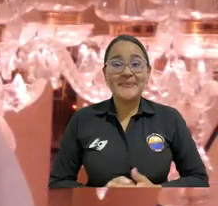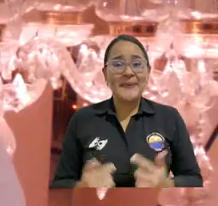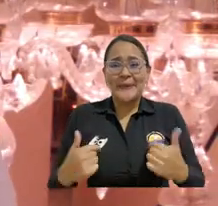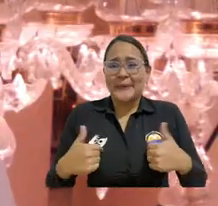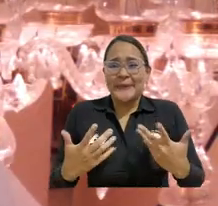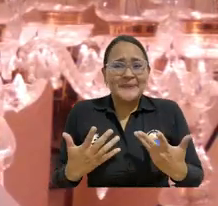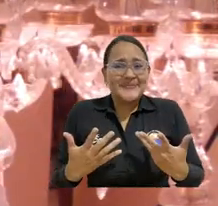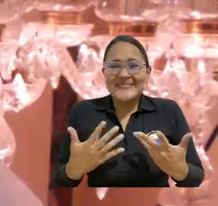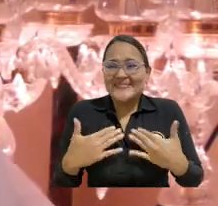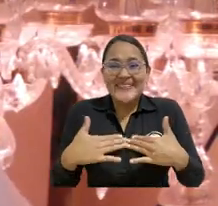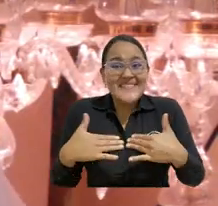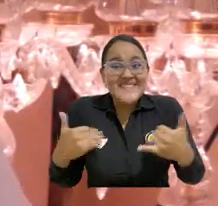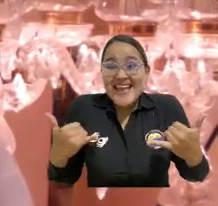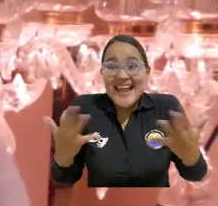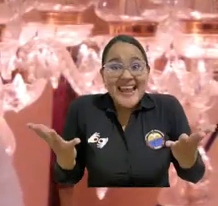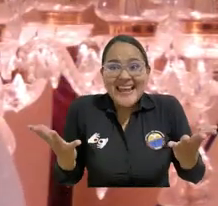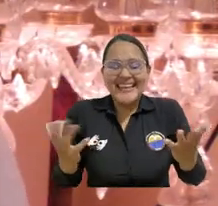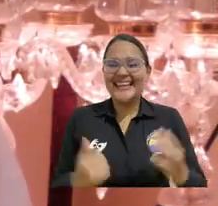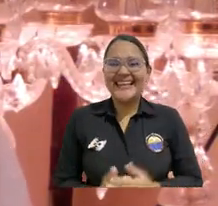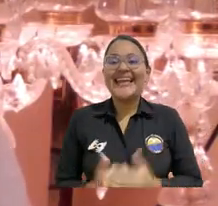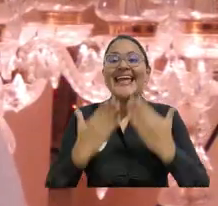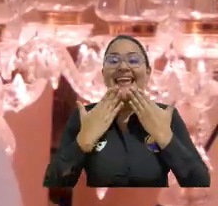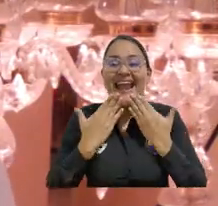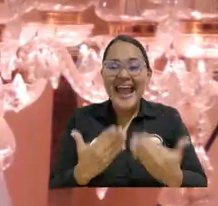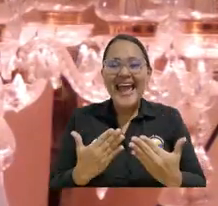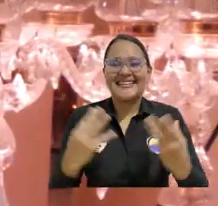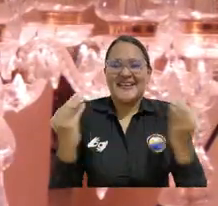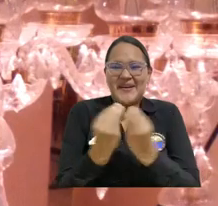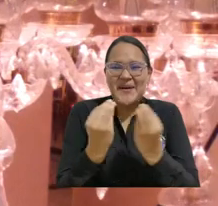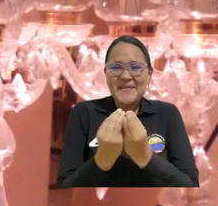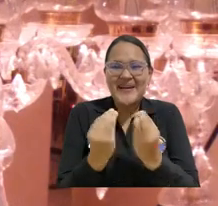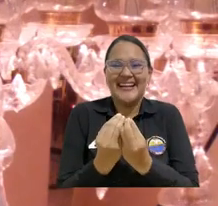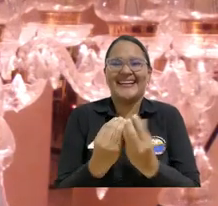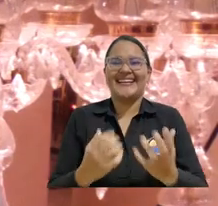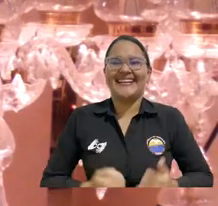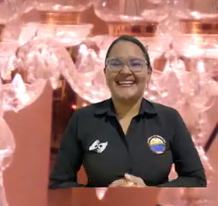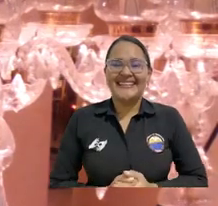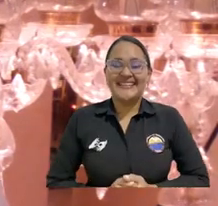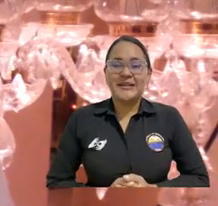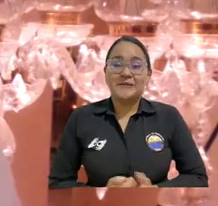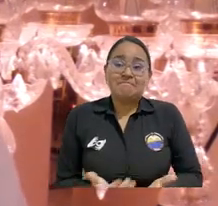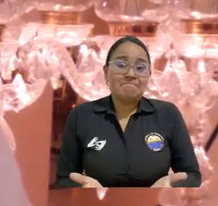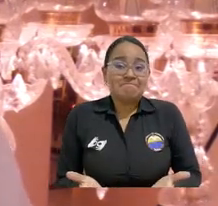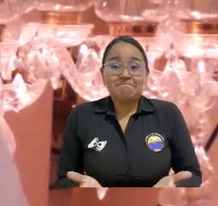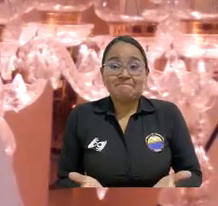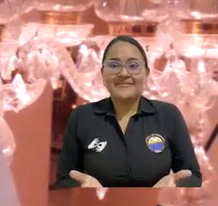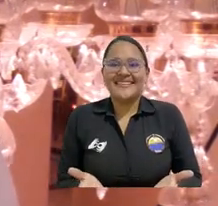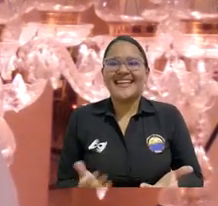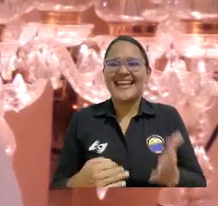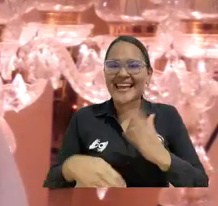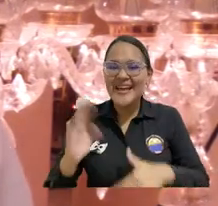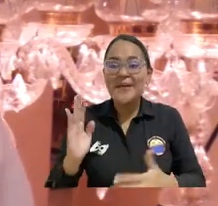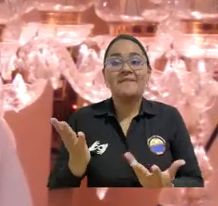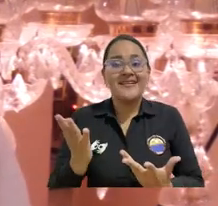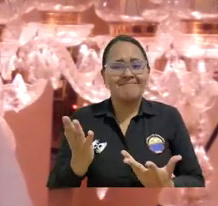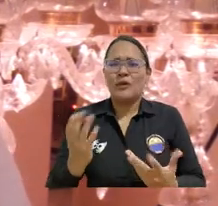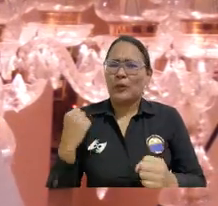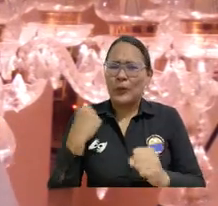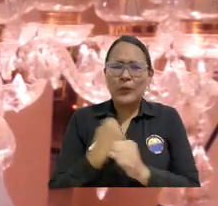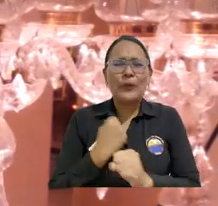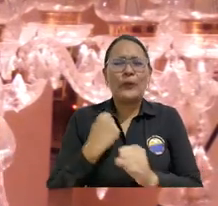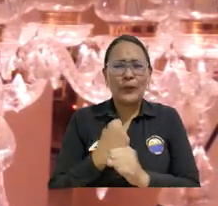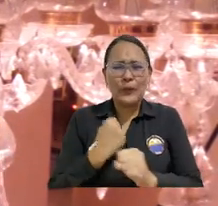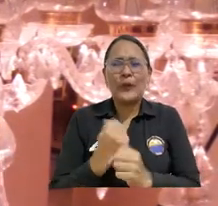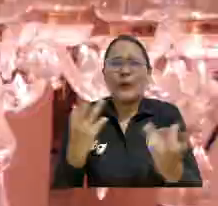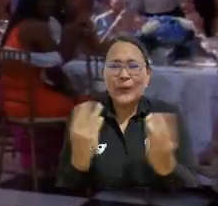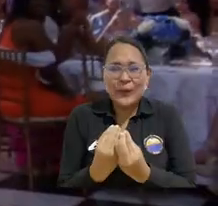Estoy que no quepo en mí mismo y, ¿qué te digo? Gracias a todos mis compañeros, todo el